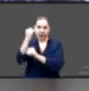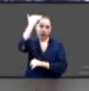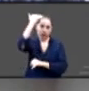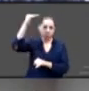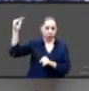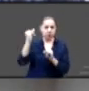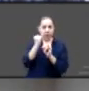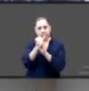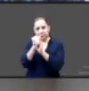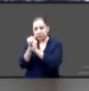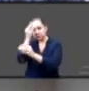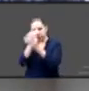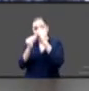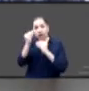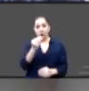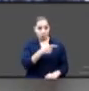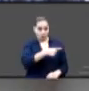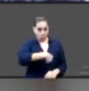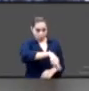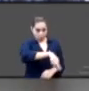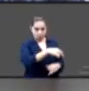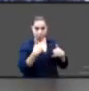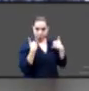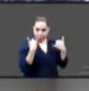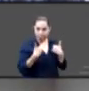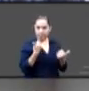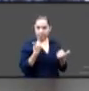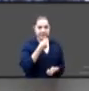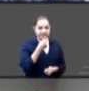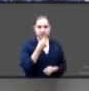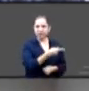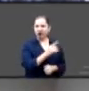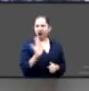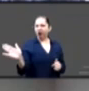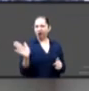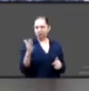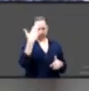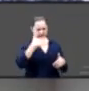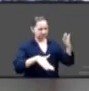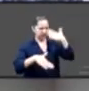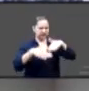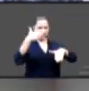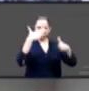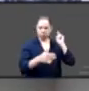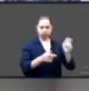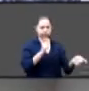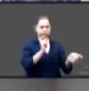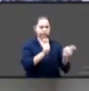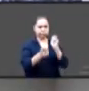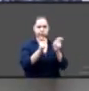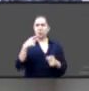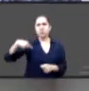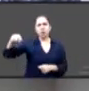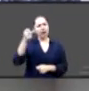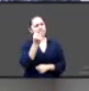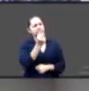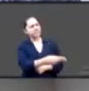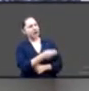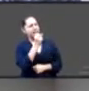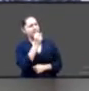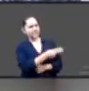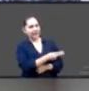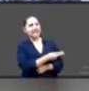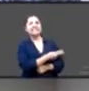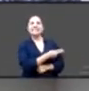que los chicos ya nazcan con la tecnología y ellos sepan utilizar la tecnología. Pero es una gran responsabilidad también para nosotros los adultos, quienes somos los que le damos